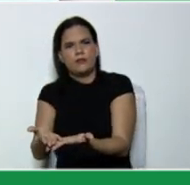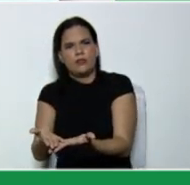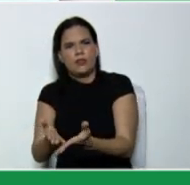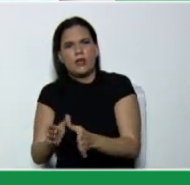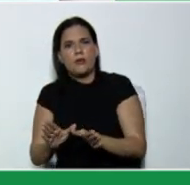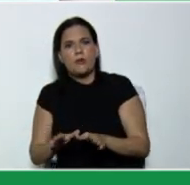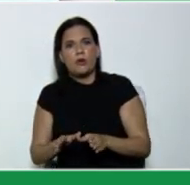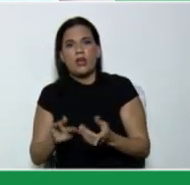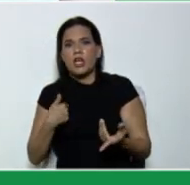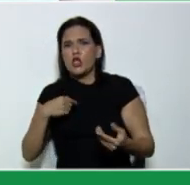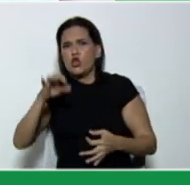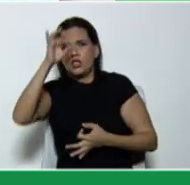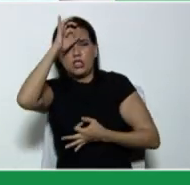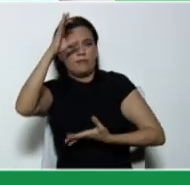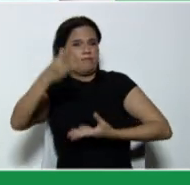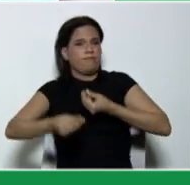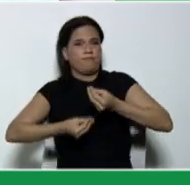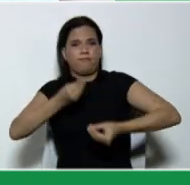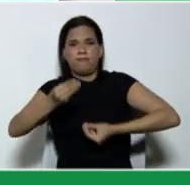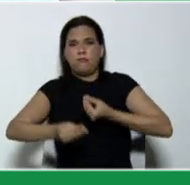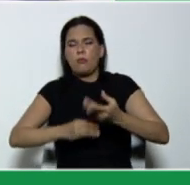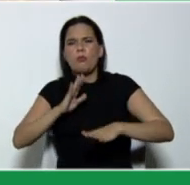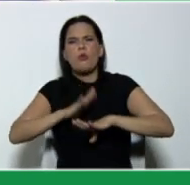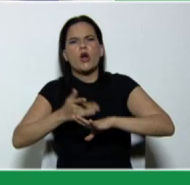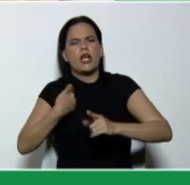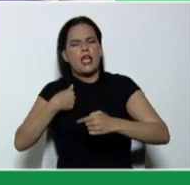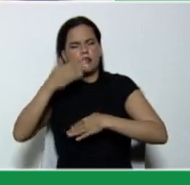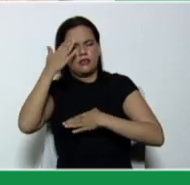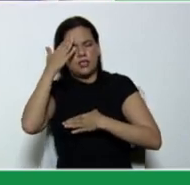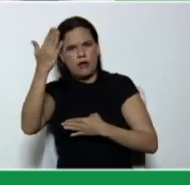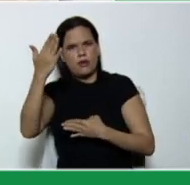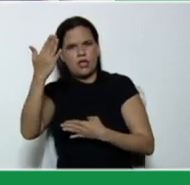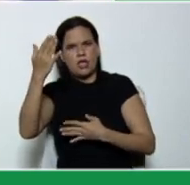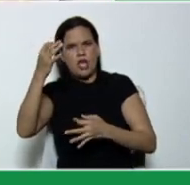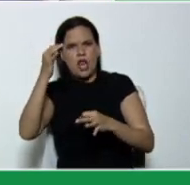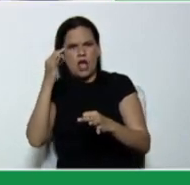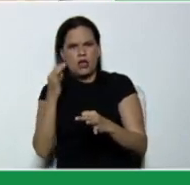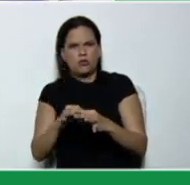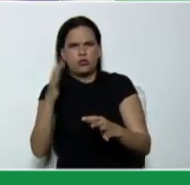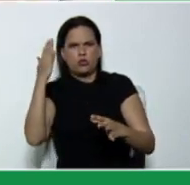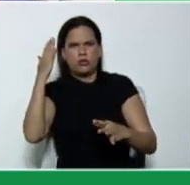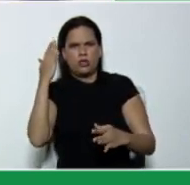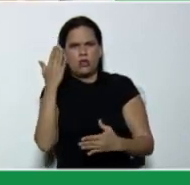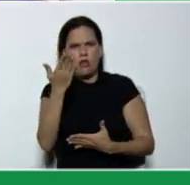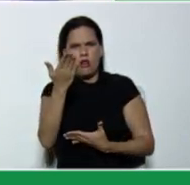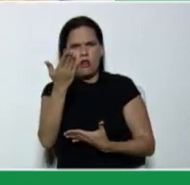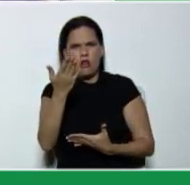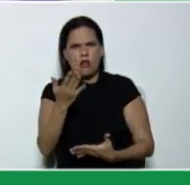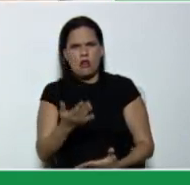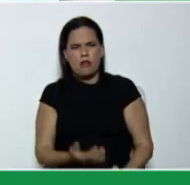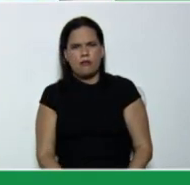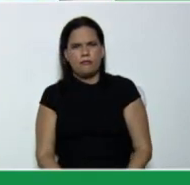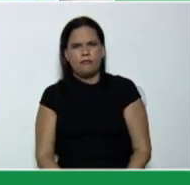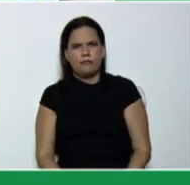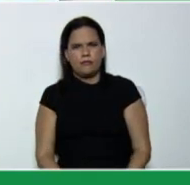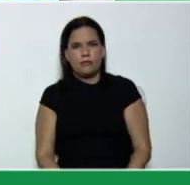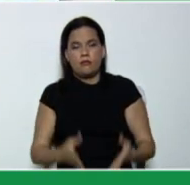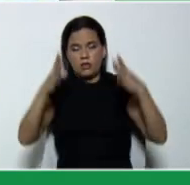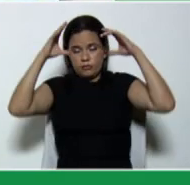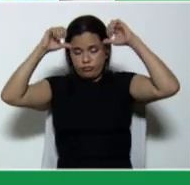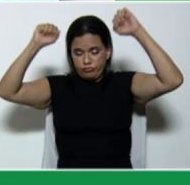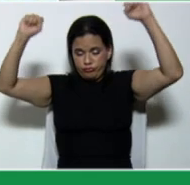mariposa está. Que no sabe qué hacer, porque ya sabe la suerte de él. La